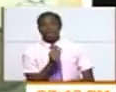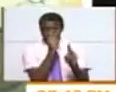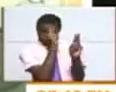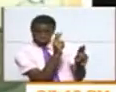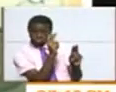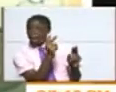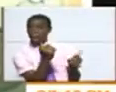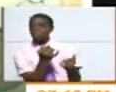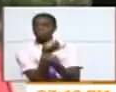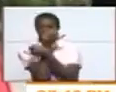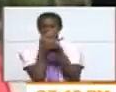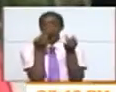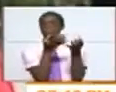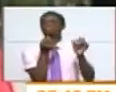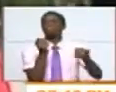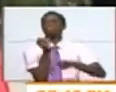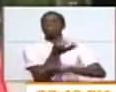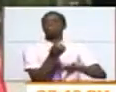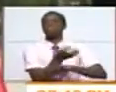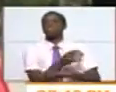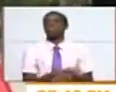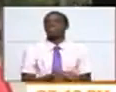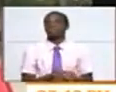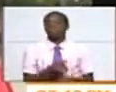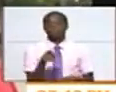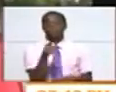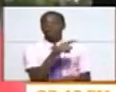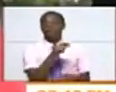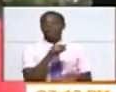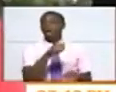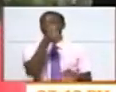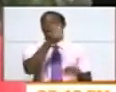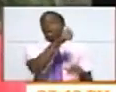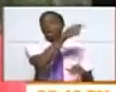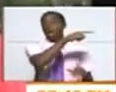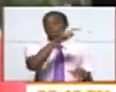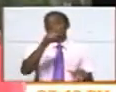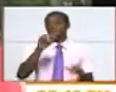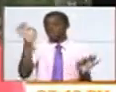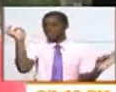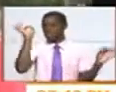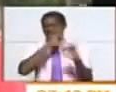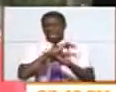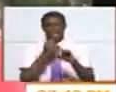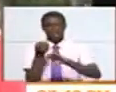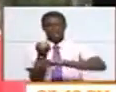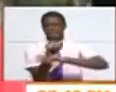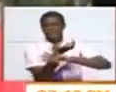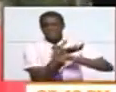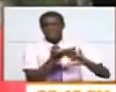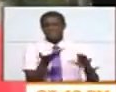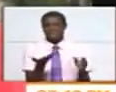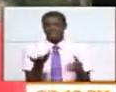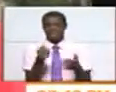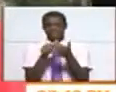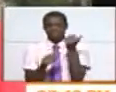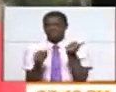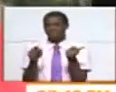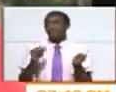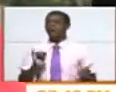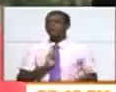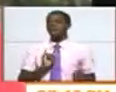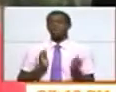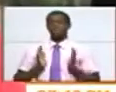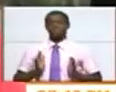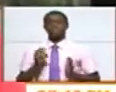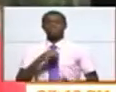es. Se respeta a las autoridades. Es una cochinera lo que están haciendo, güey. Pues no tienen personalidad. Vamos a